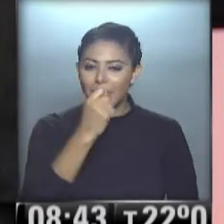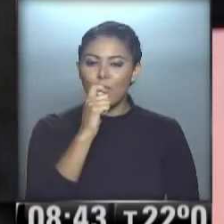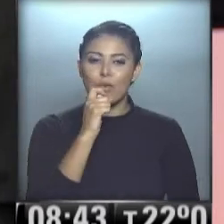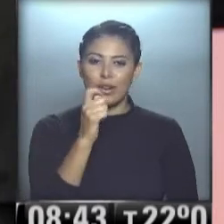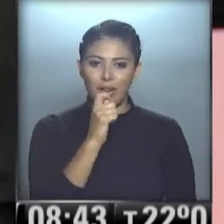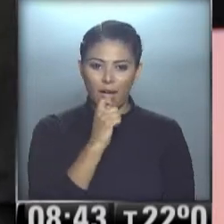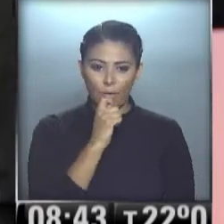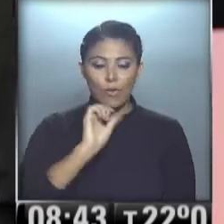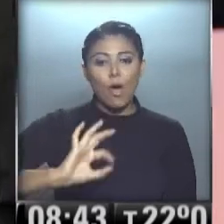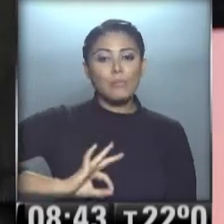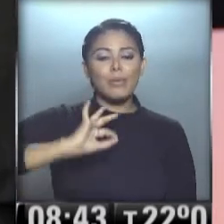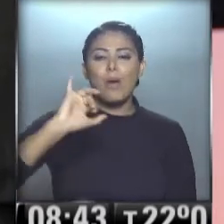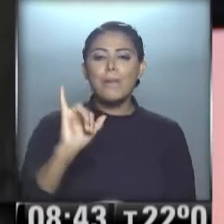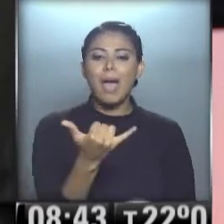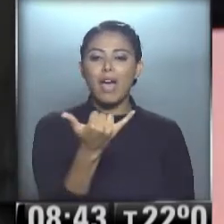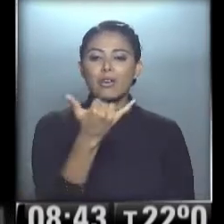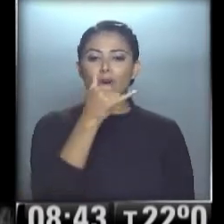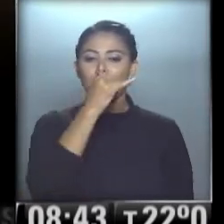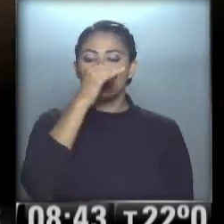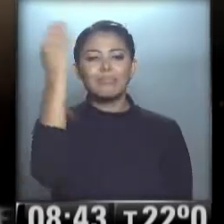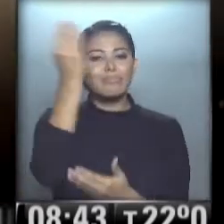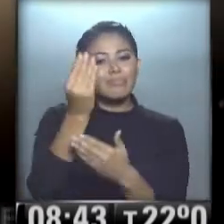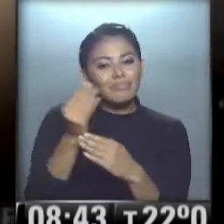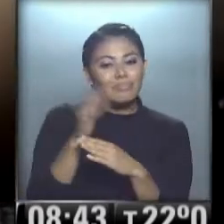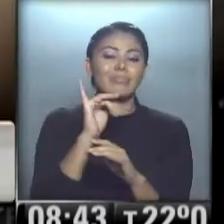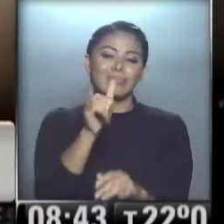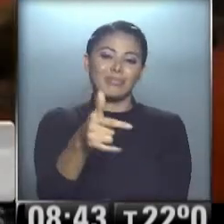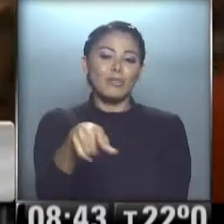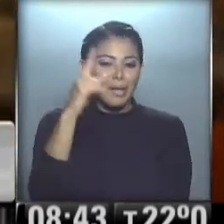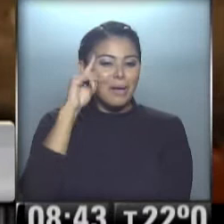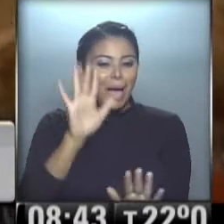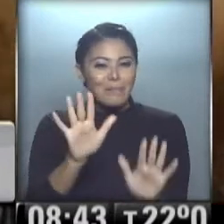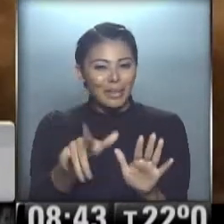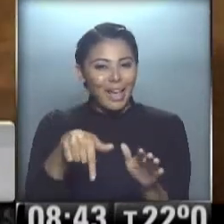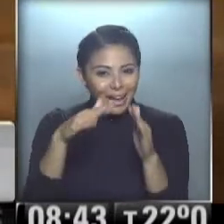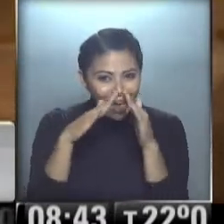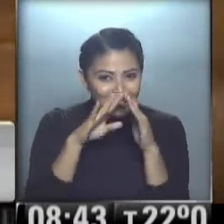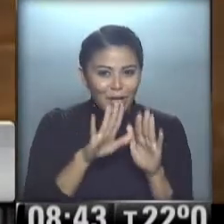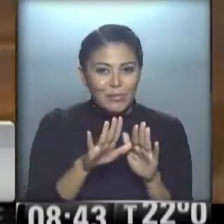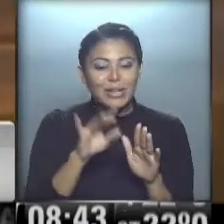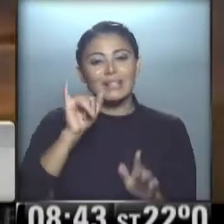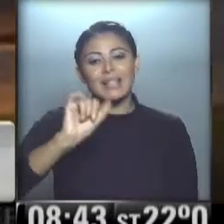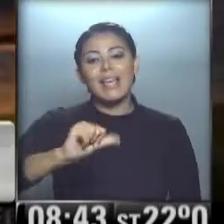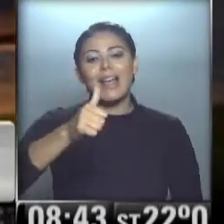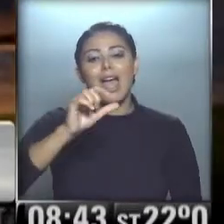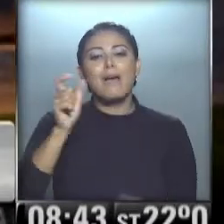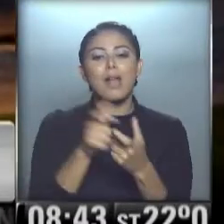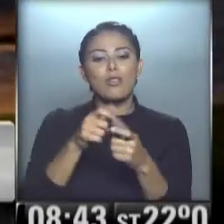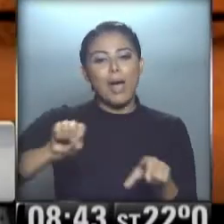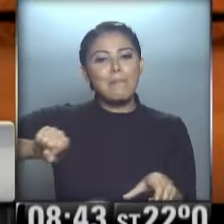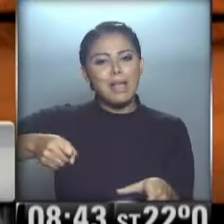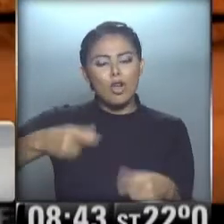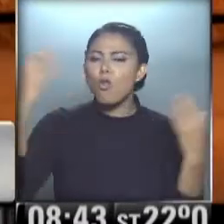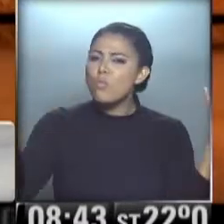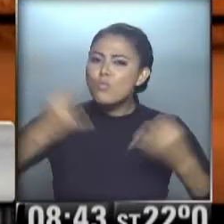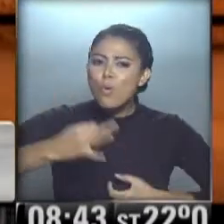ejemplo el premio a Mejor Animación, que se la llevó, sí, como usted está esperando en su casa, se la llevó Mete Gol, gran